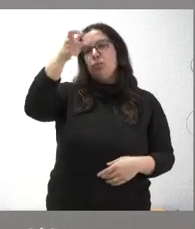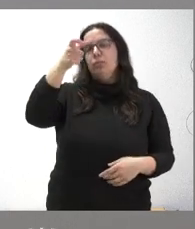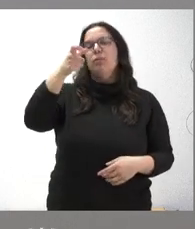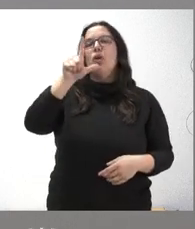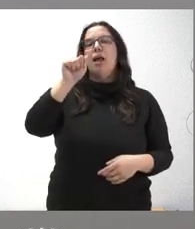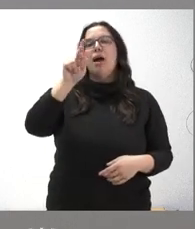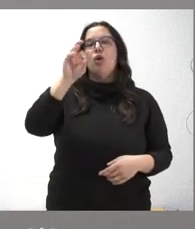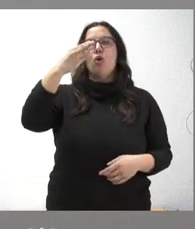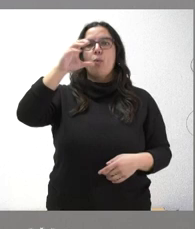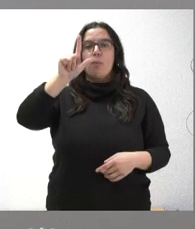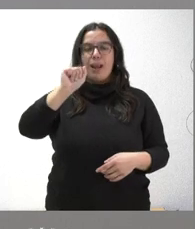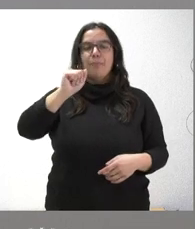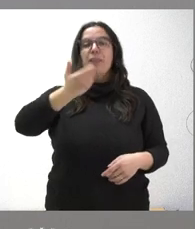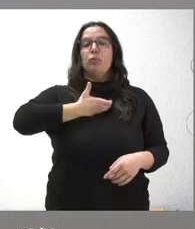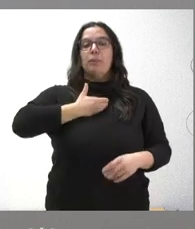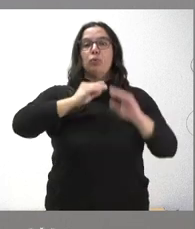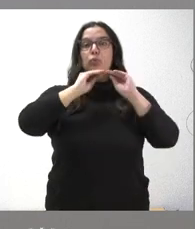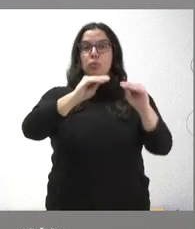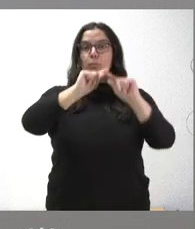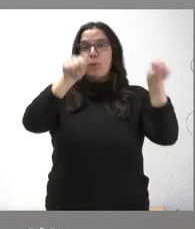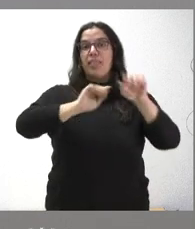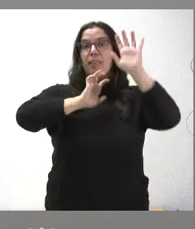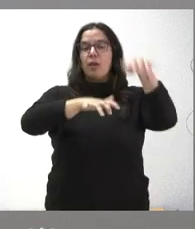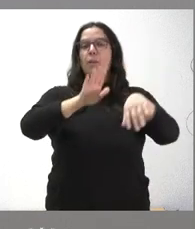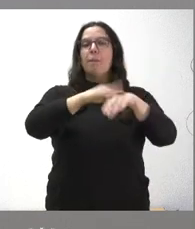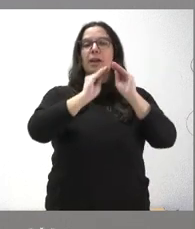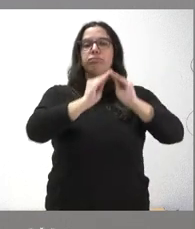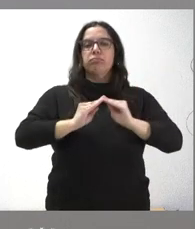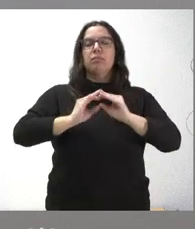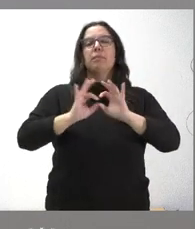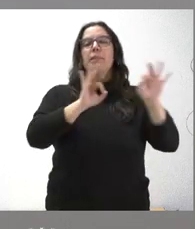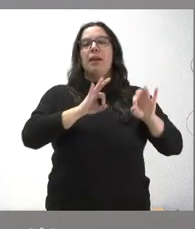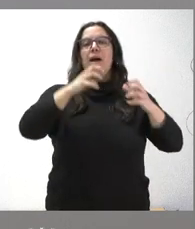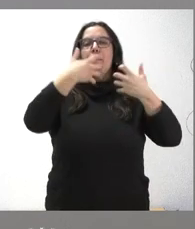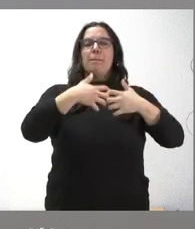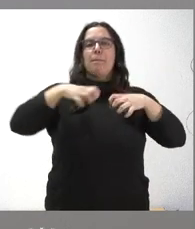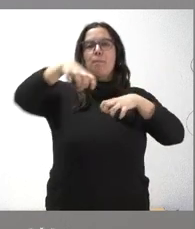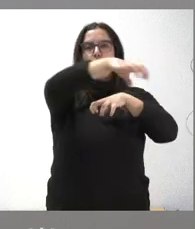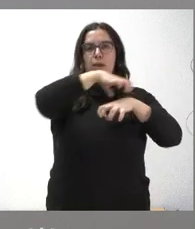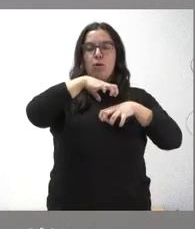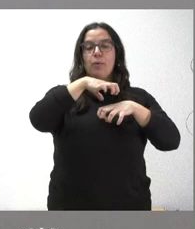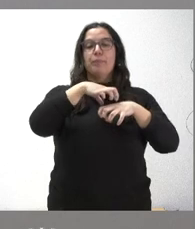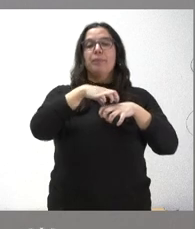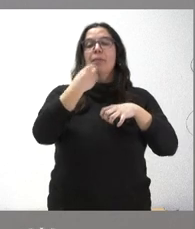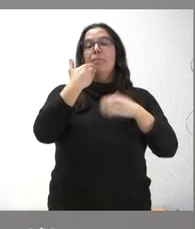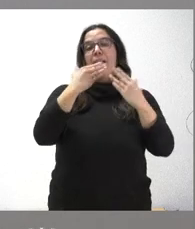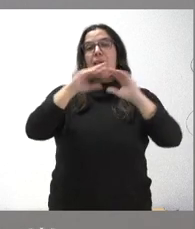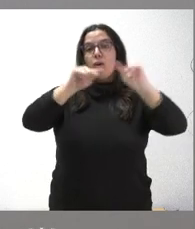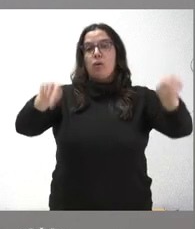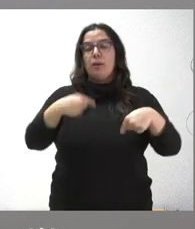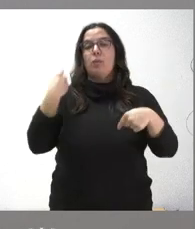para desarrollar un polígono empresarial se desarrolla esta iniciativa en el marco del convenio que tenemos suscrito cono del